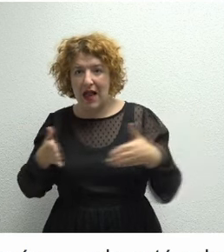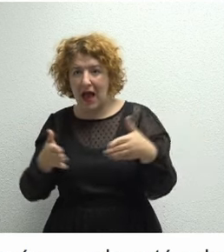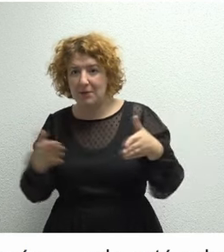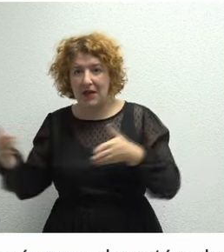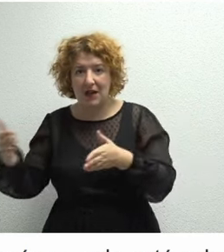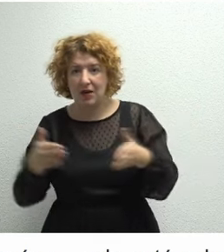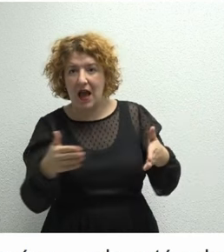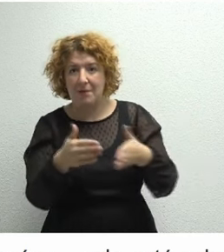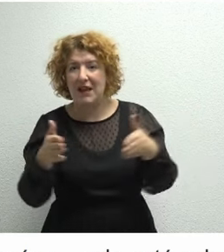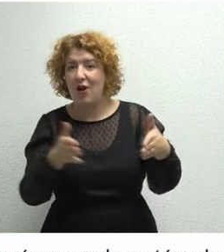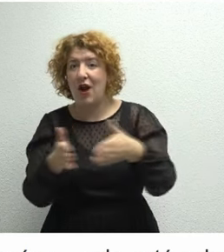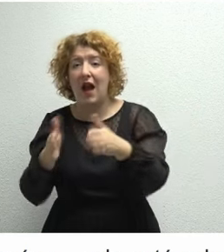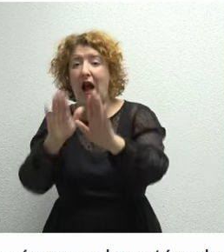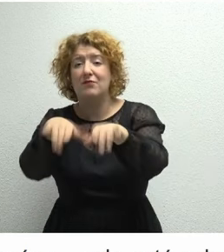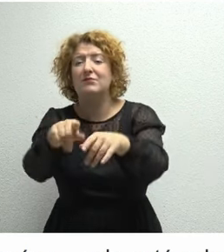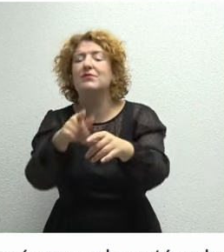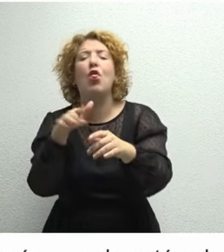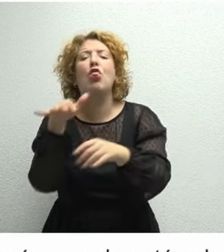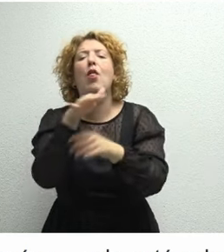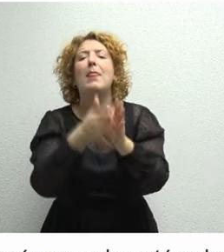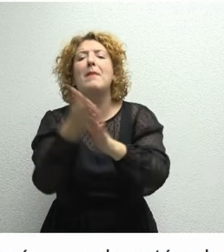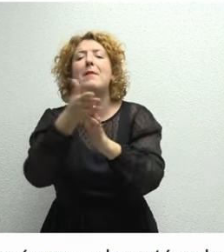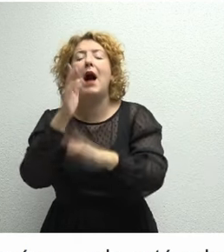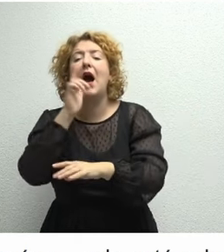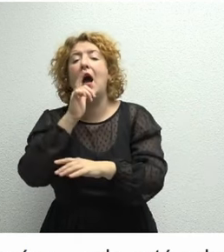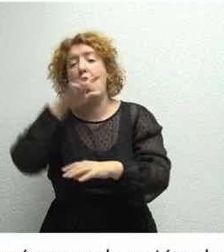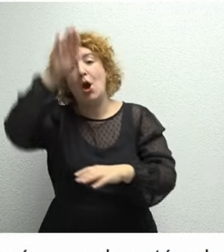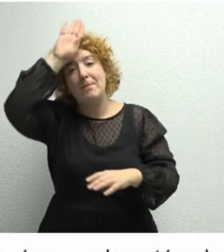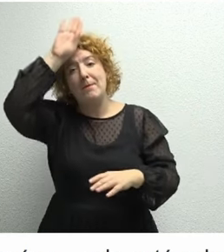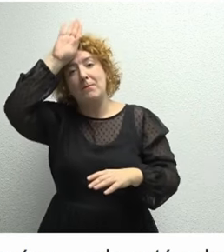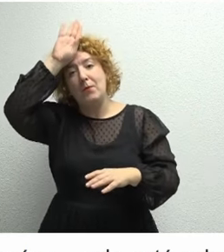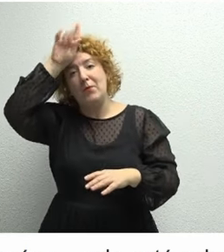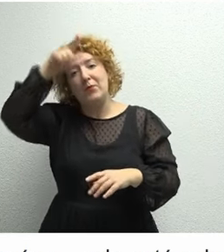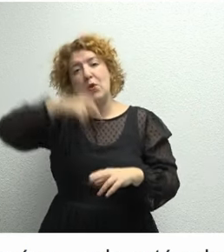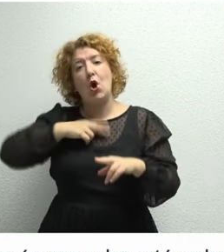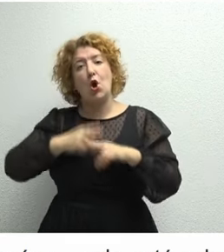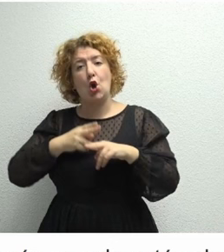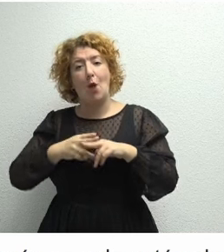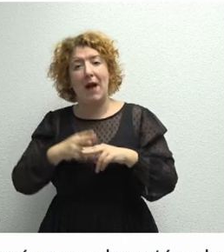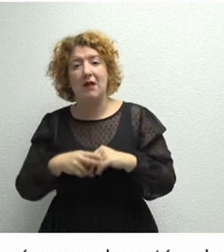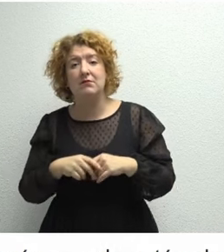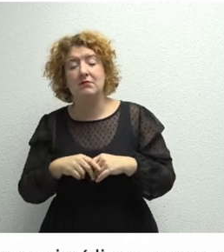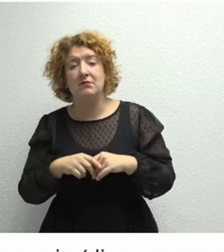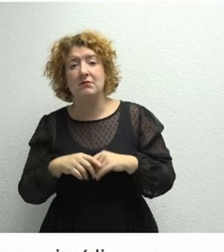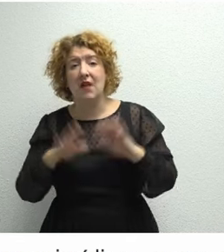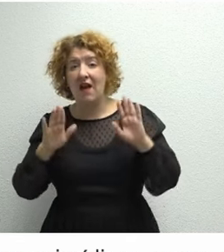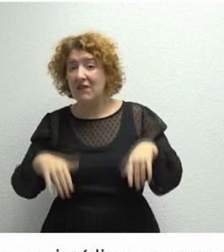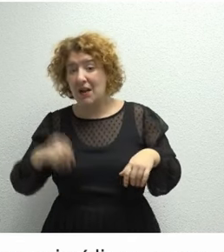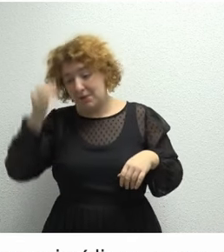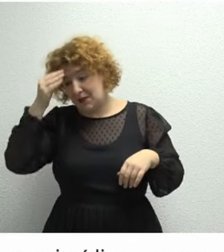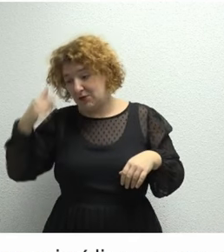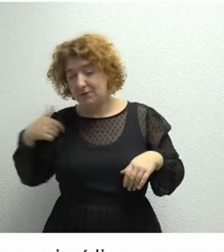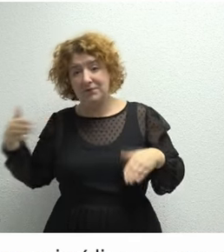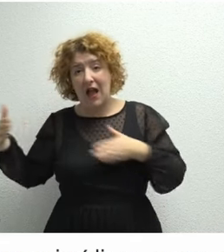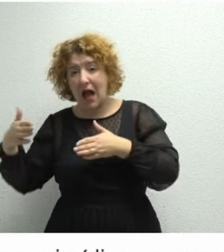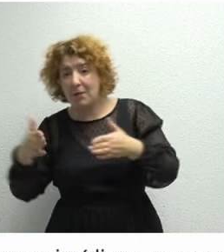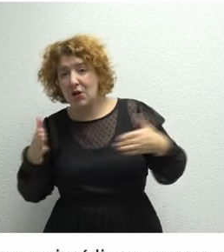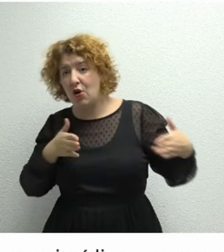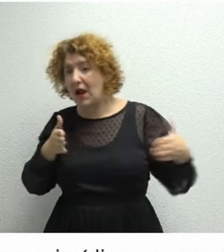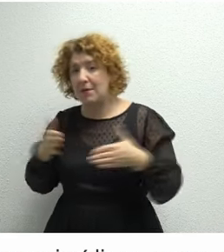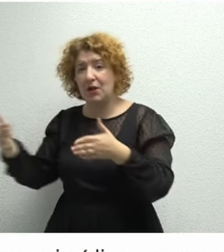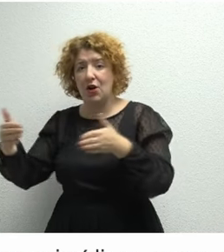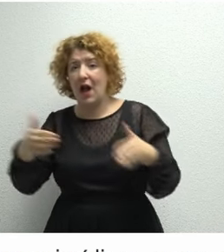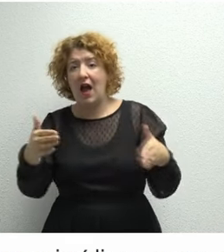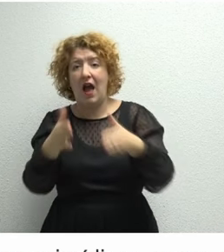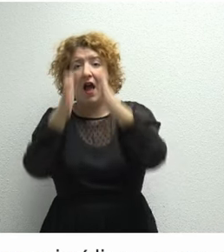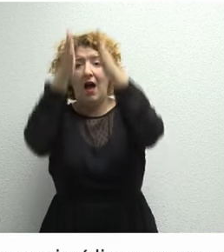Hemos llegado a la conclusión de que todos los caminos que estamos construyendo llevan a la persona y esa es el punto de confluencia